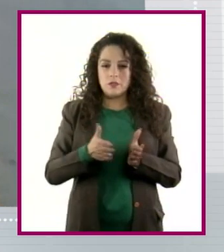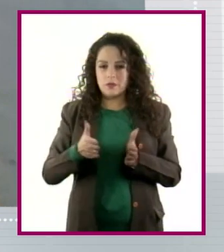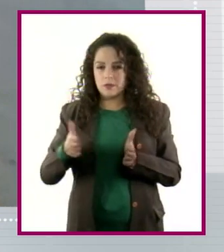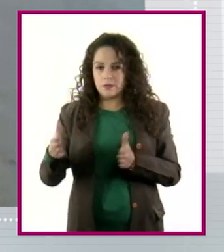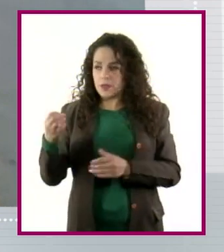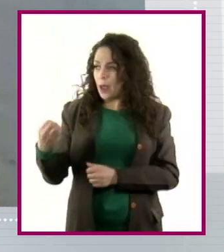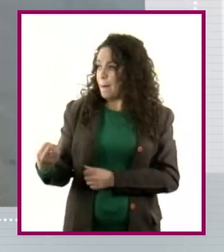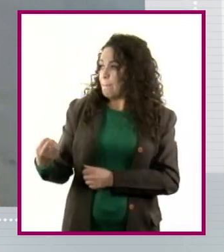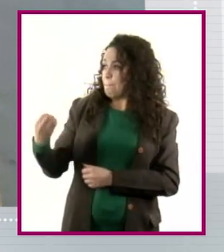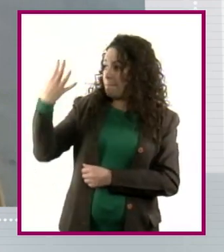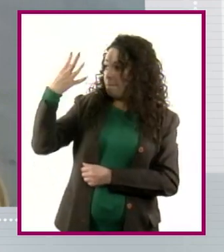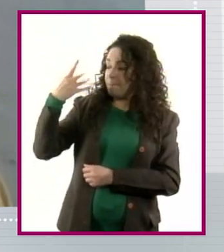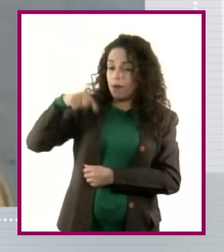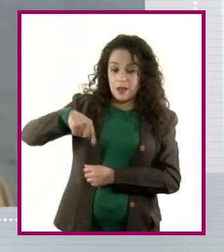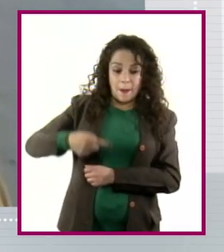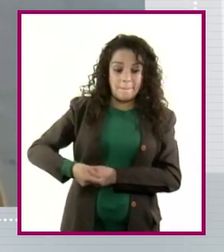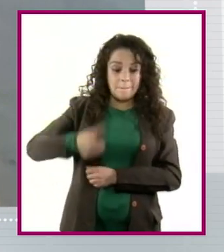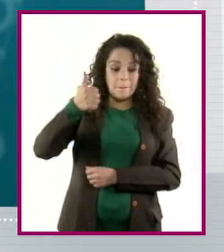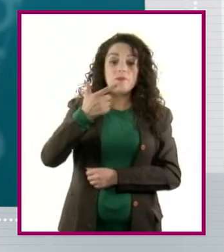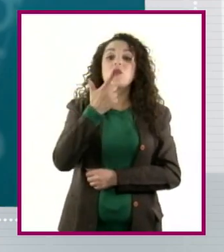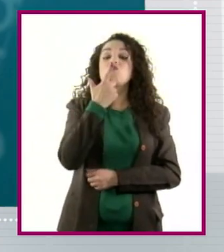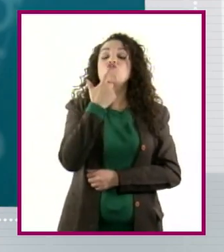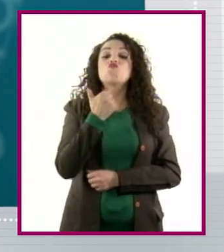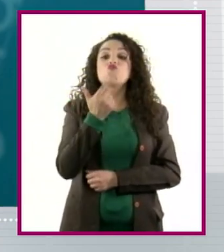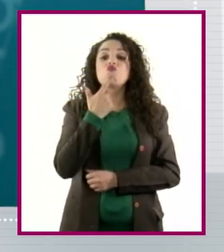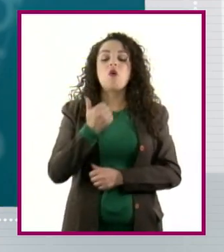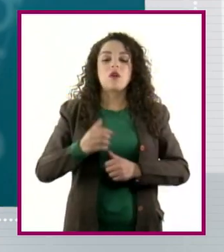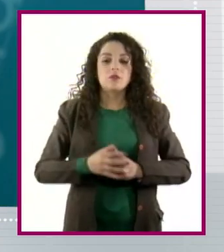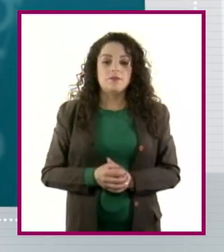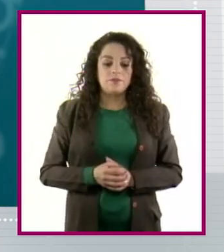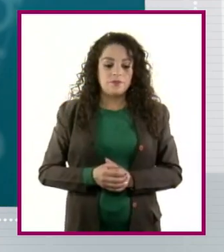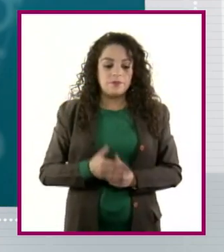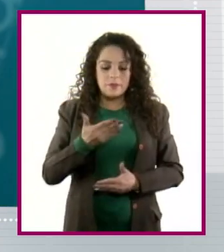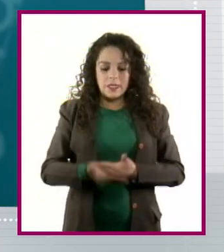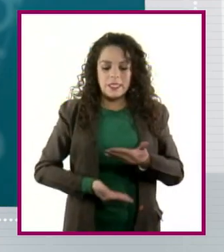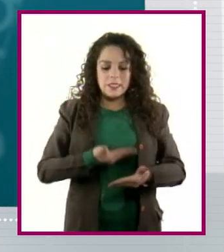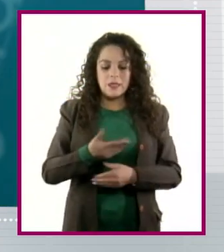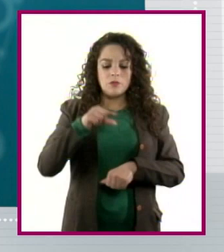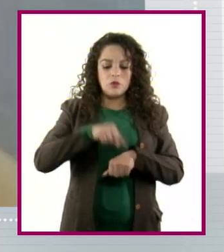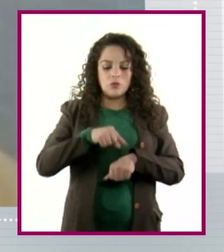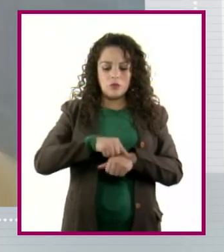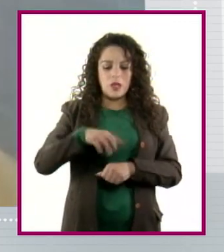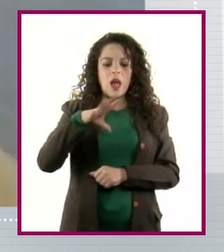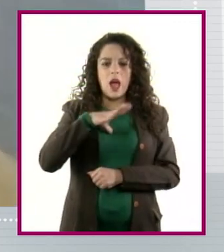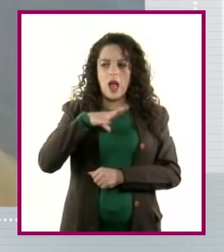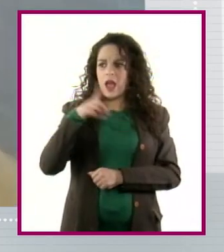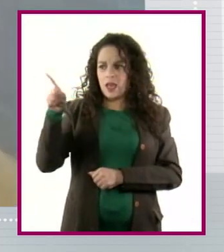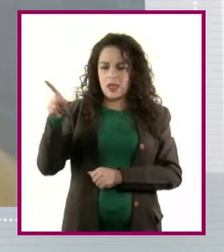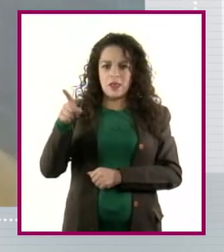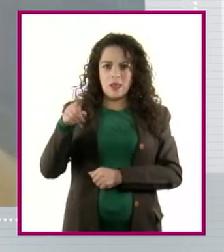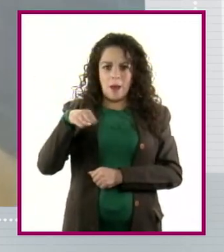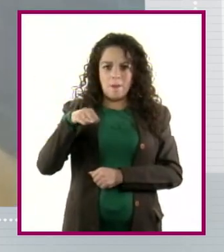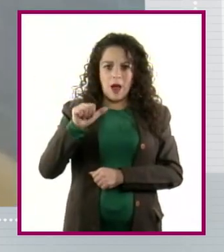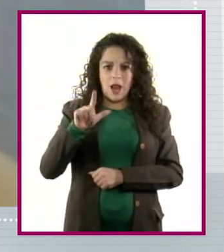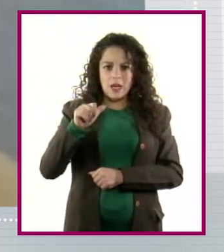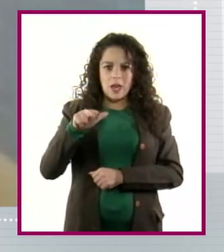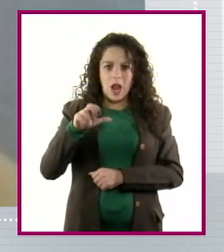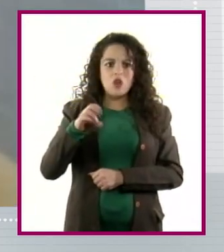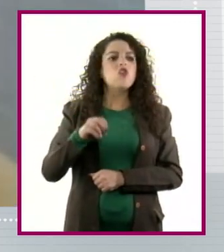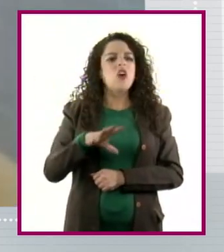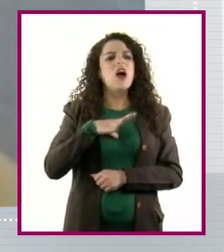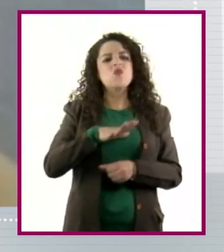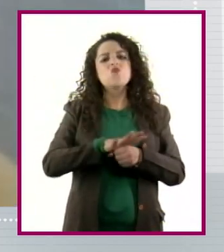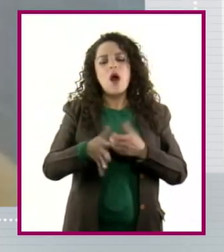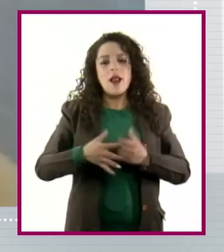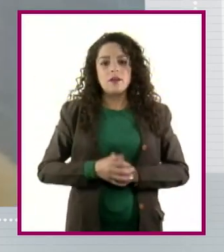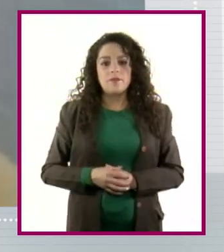por primera vez epidemiológico en rojo. ¿Con qué servicios médicos cuenta Malinalco? Lo que es el pueblo de Malinalco cuenta con